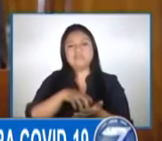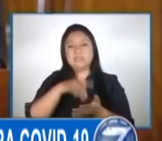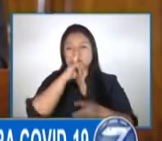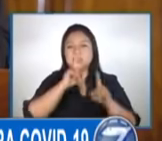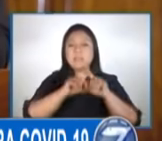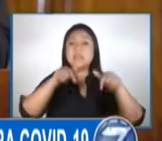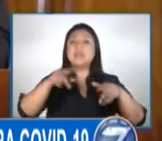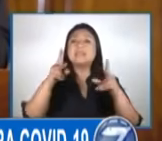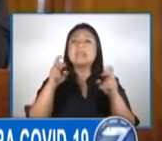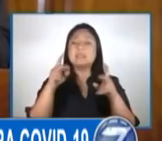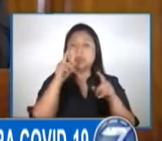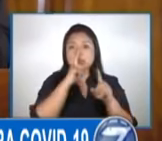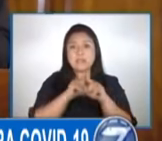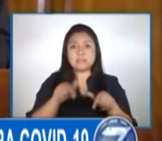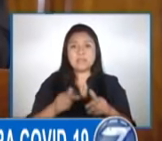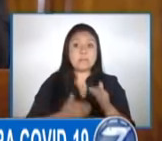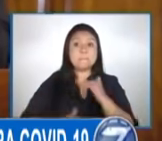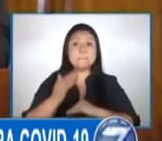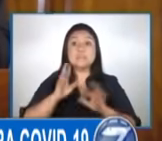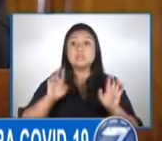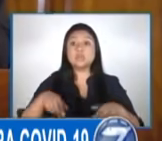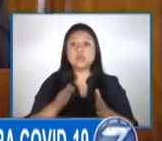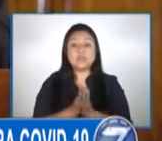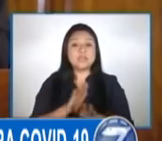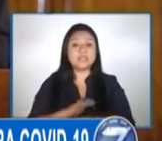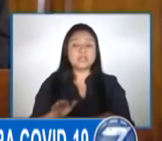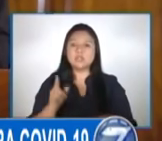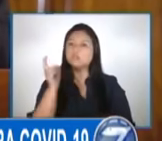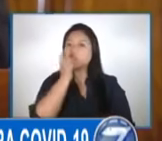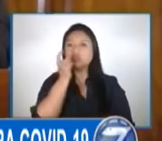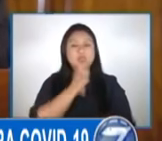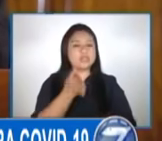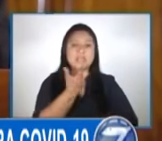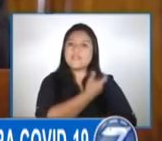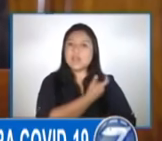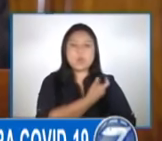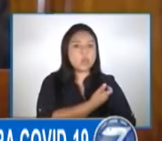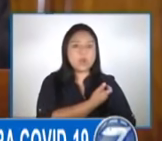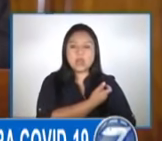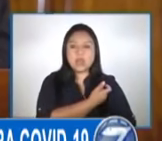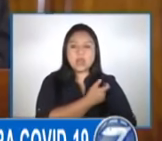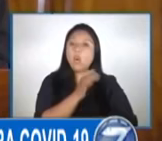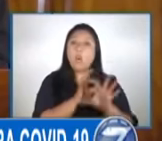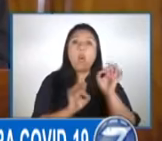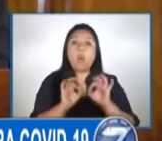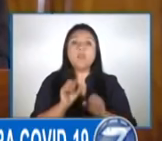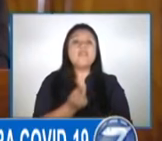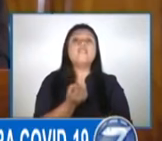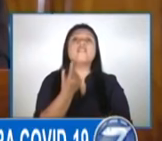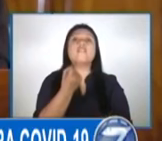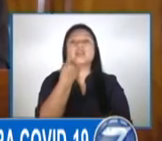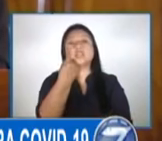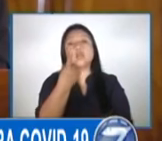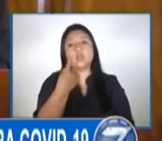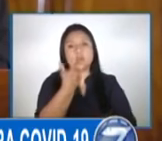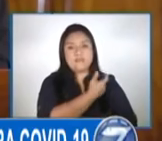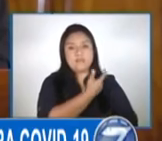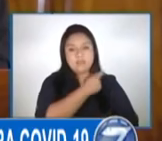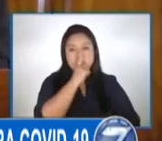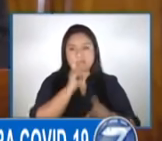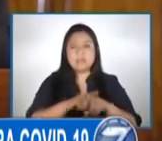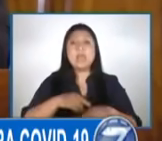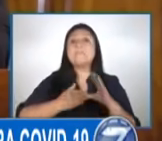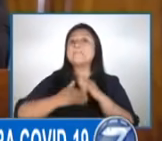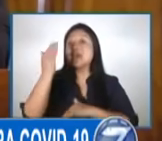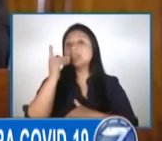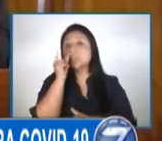podemos concluir, la mayor parte de fallecidos no tenía vacuna o no tiene completo su esquema. La mayoría eran de sexo